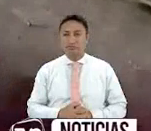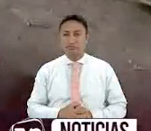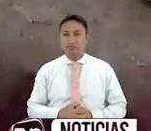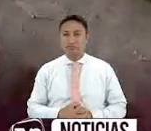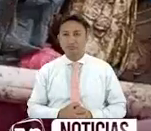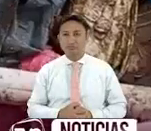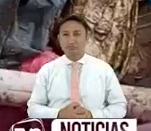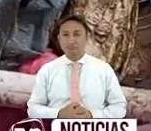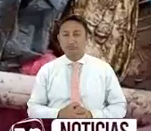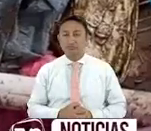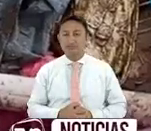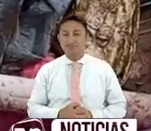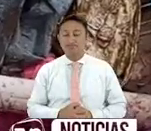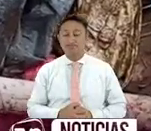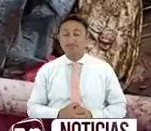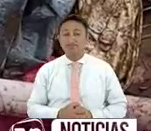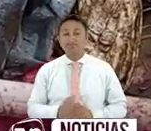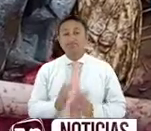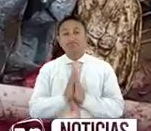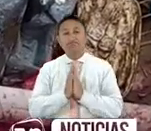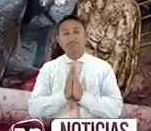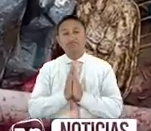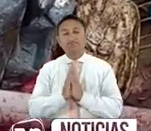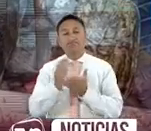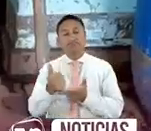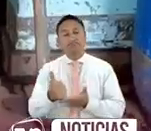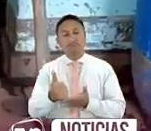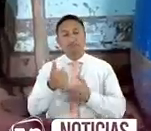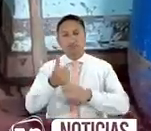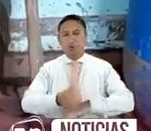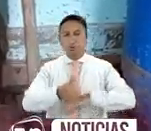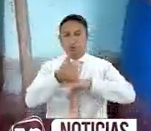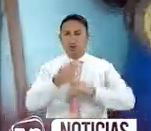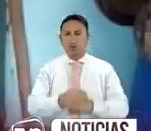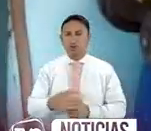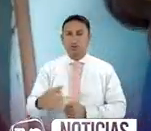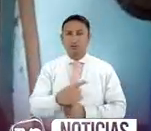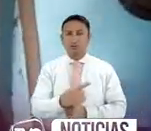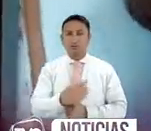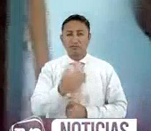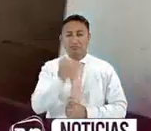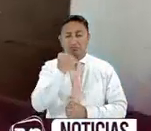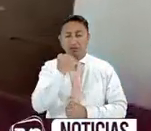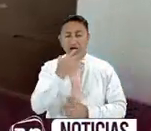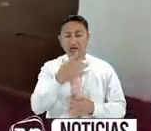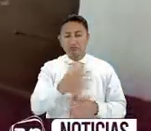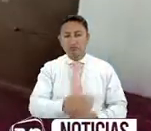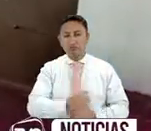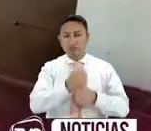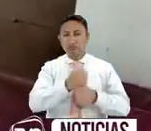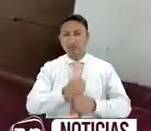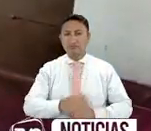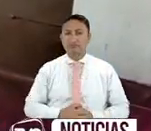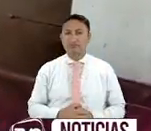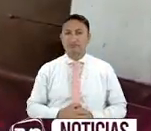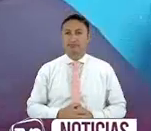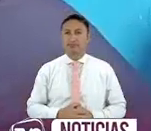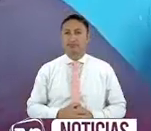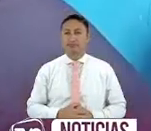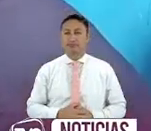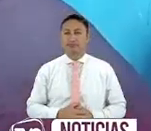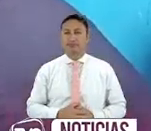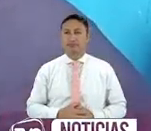persiste ahora piden el apoyo de las autoridades para poder recuperar lo que agua se llevó